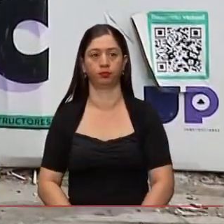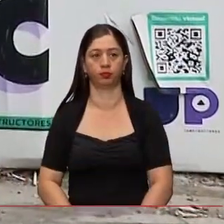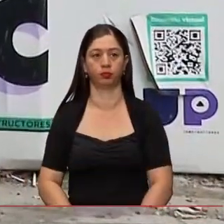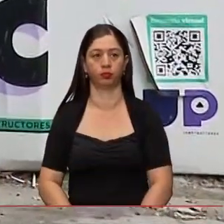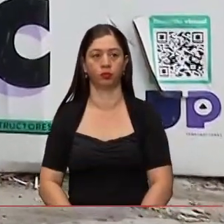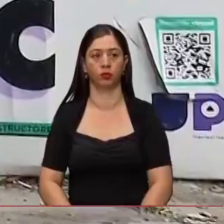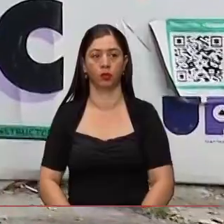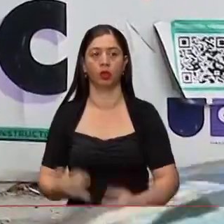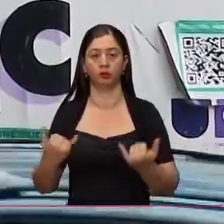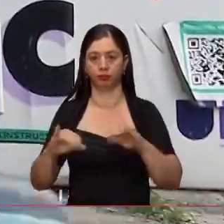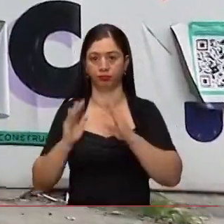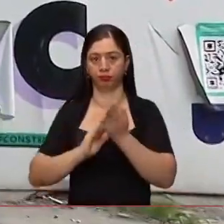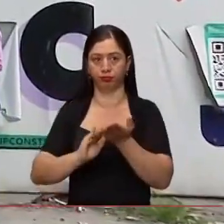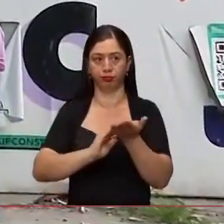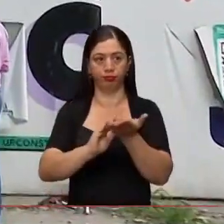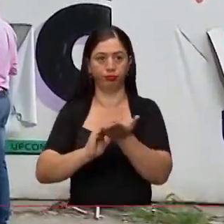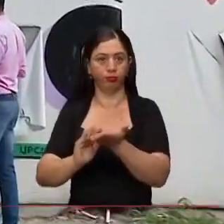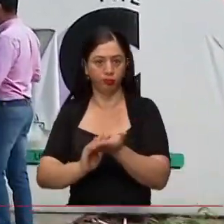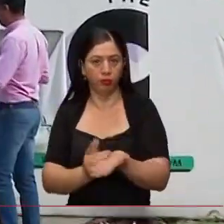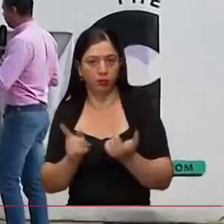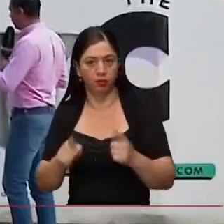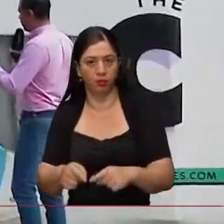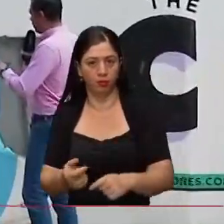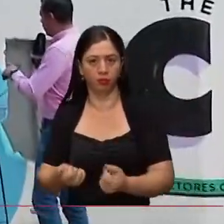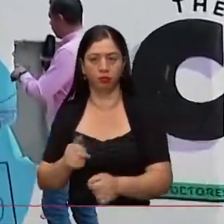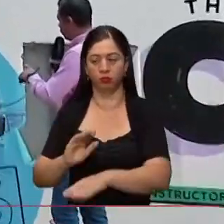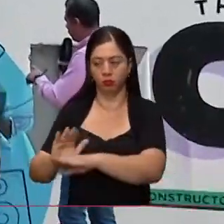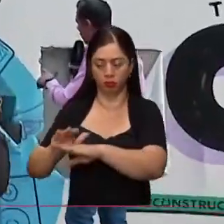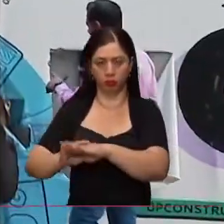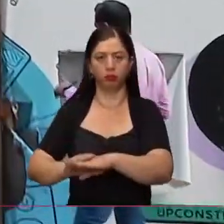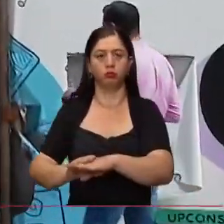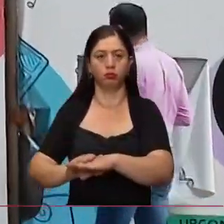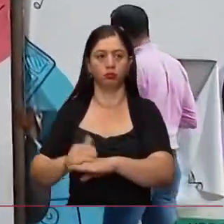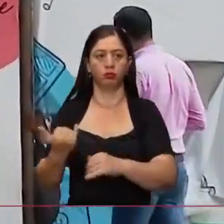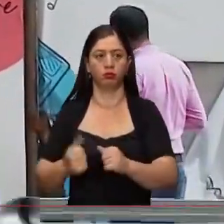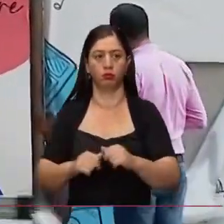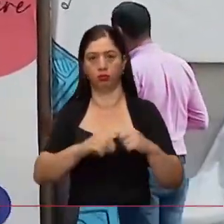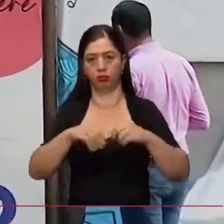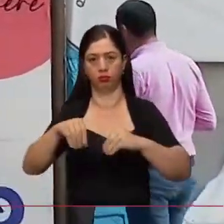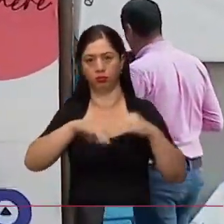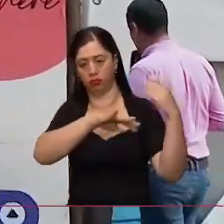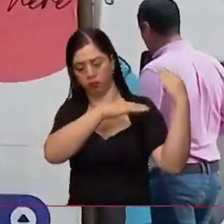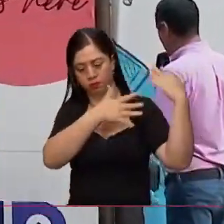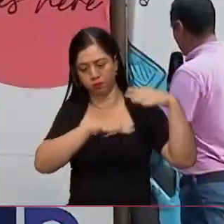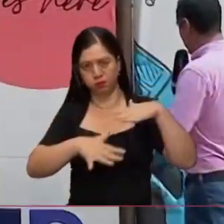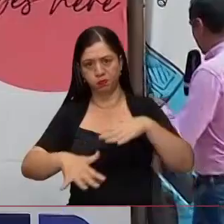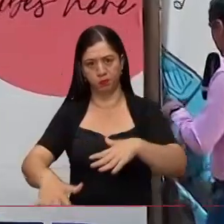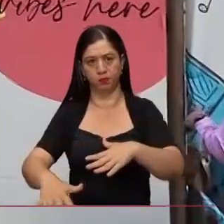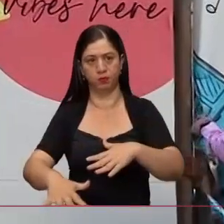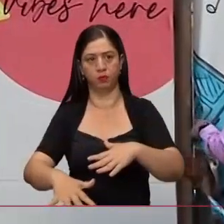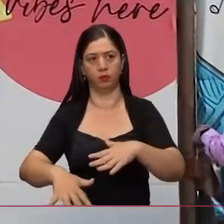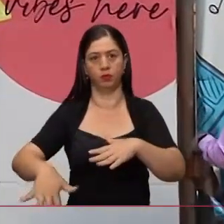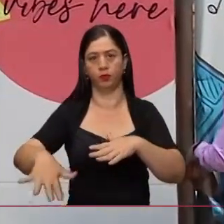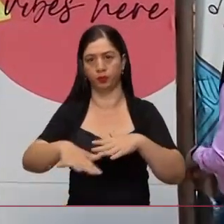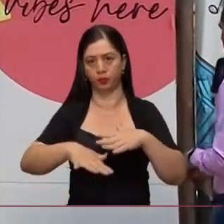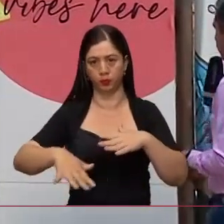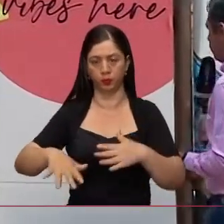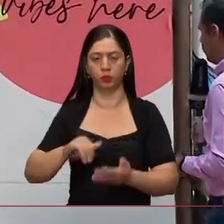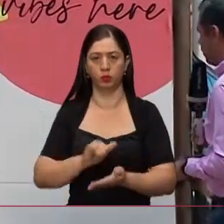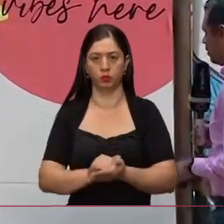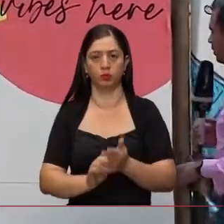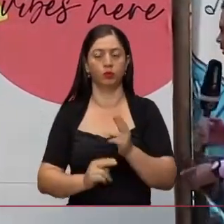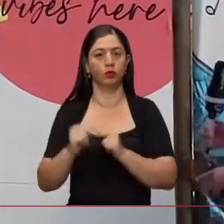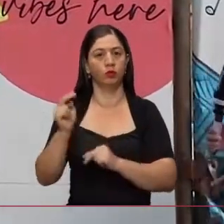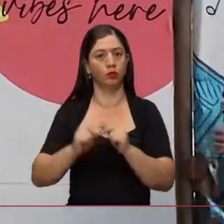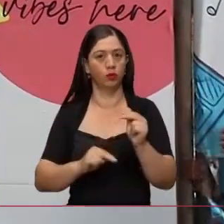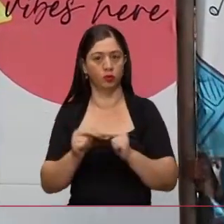Fue atendida esta situación, de acuerdo también con ese reporte es que se presentó una remoción de masa aquí en esta obra